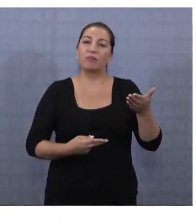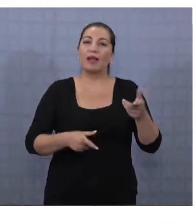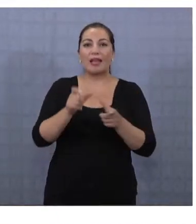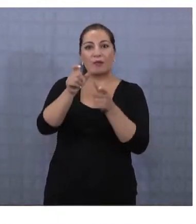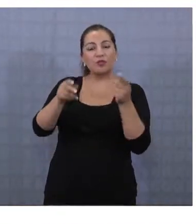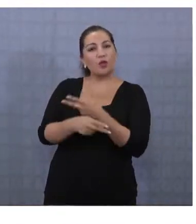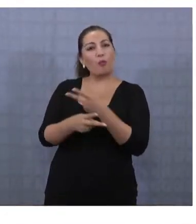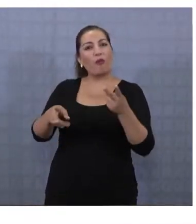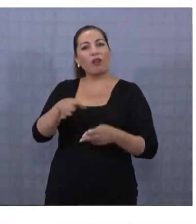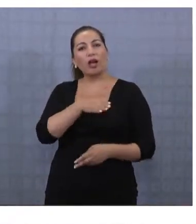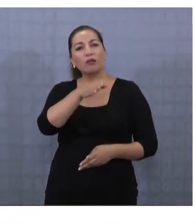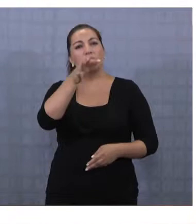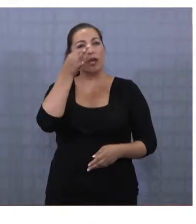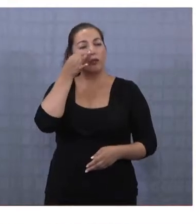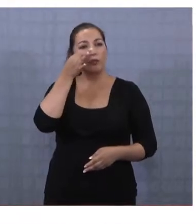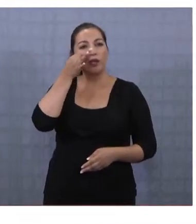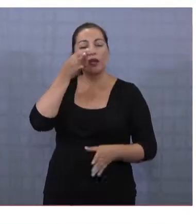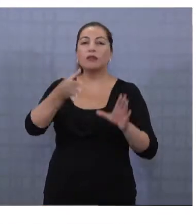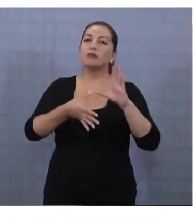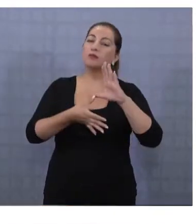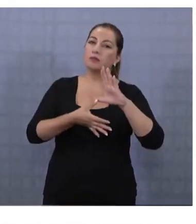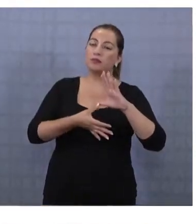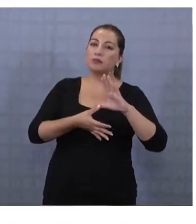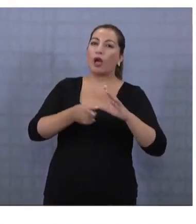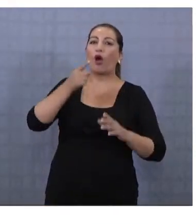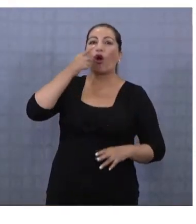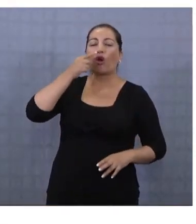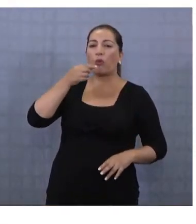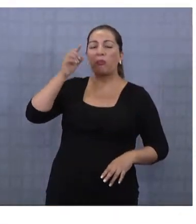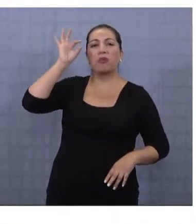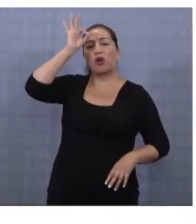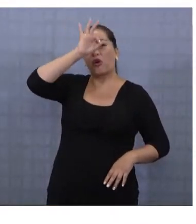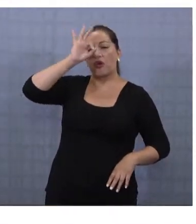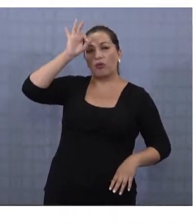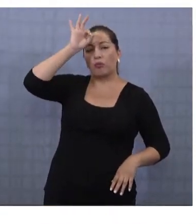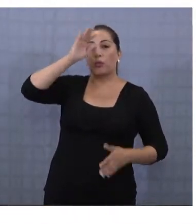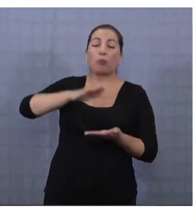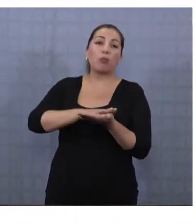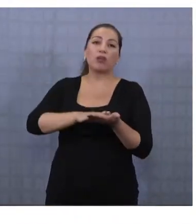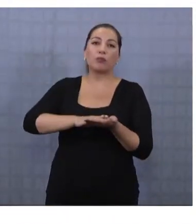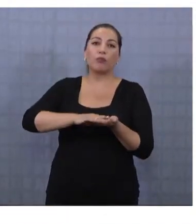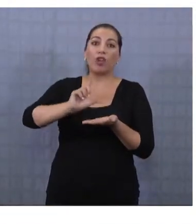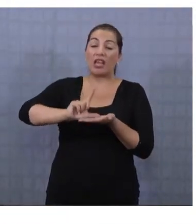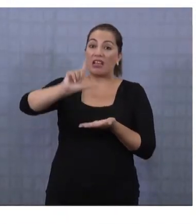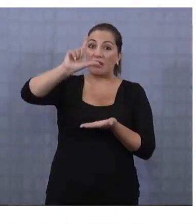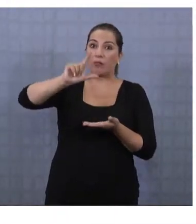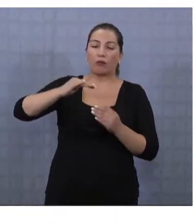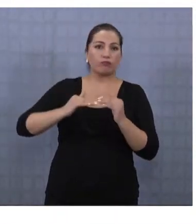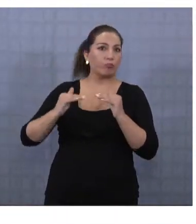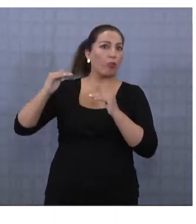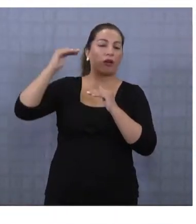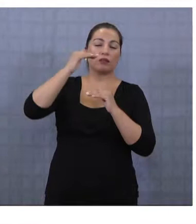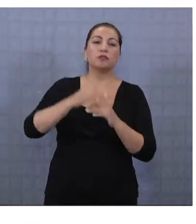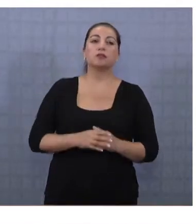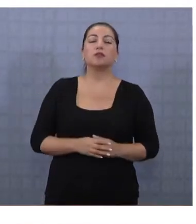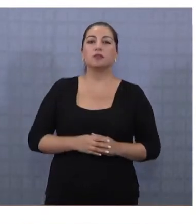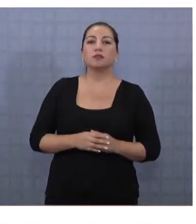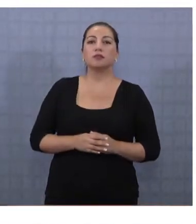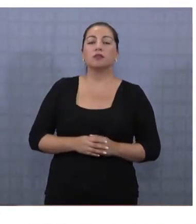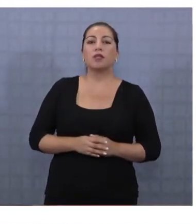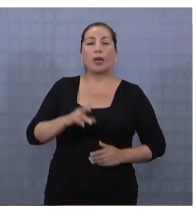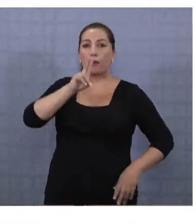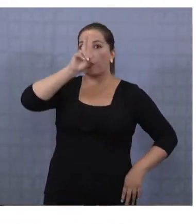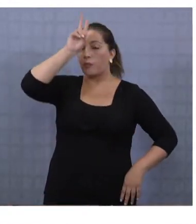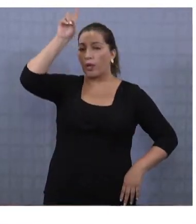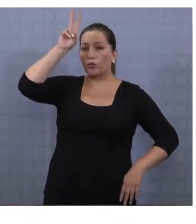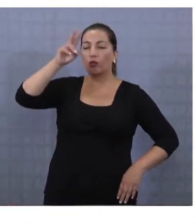apreciar cuadros y pinturas en Latinoamérica, el artista piensa que, por ejemplo, en Lima es alto. El circuito en Perú se